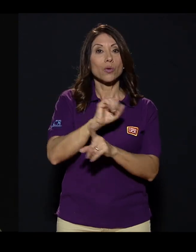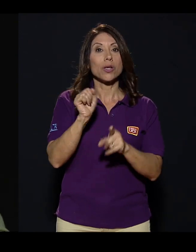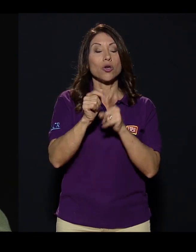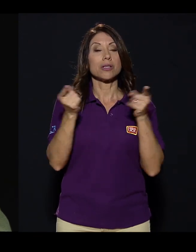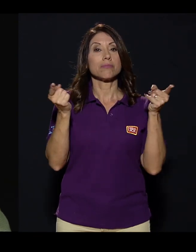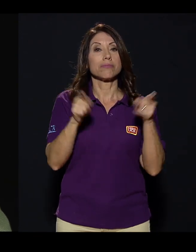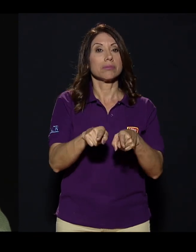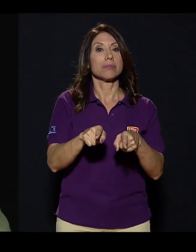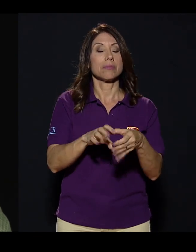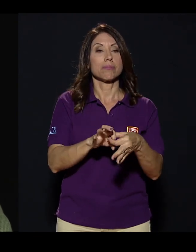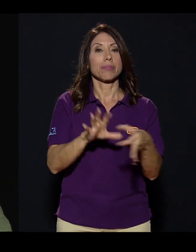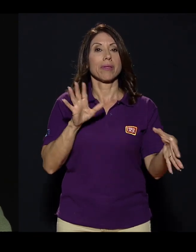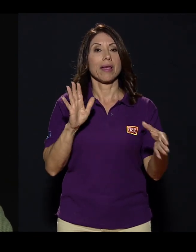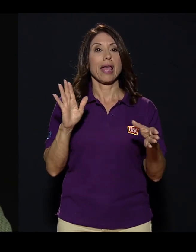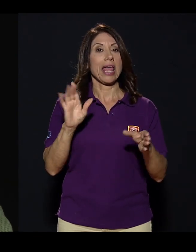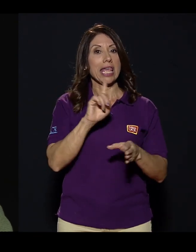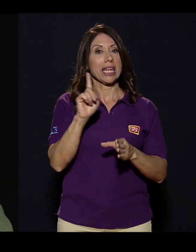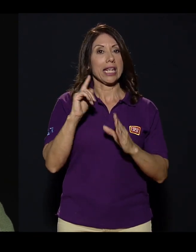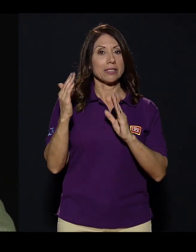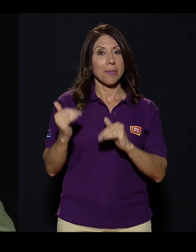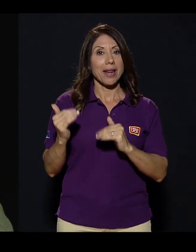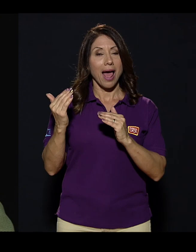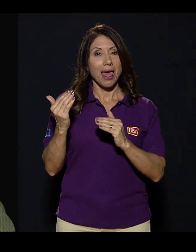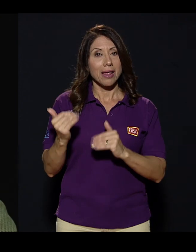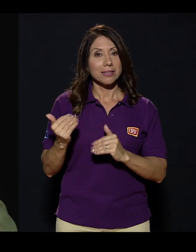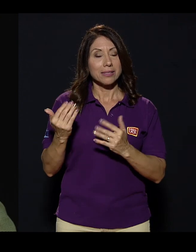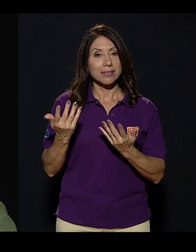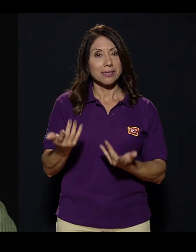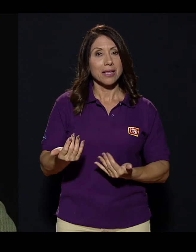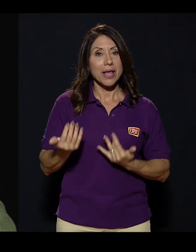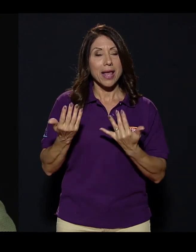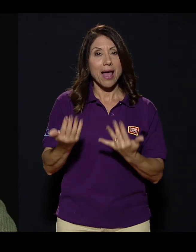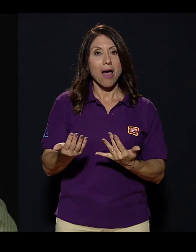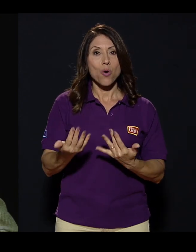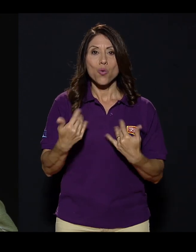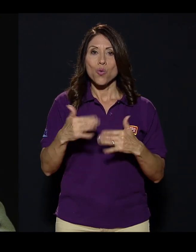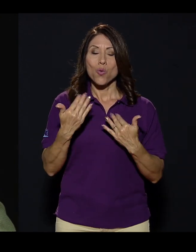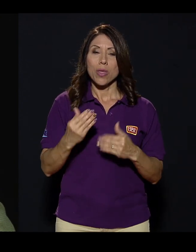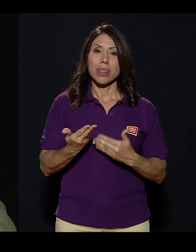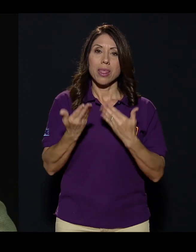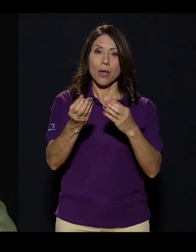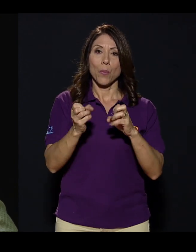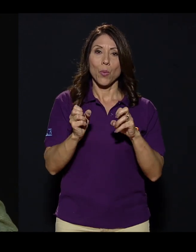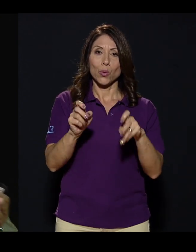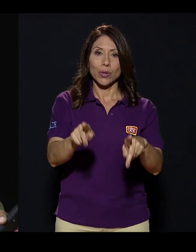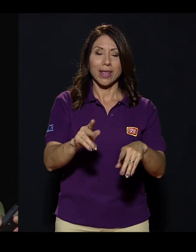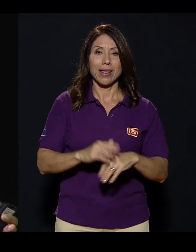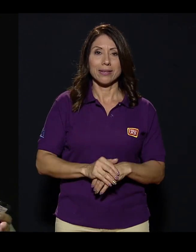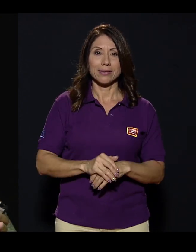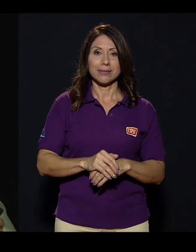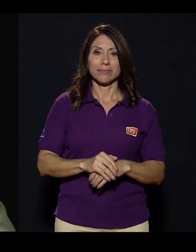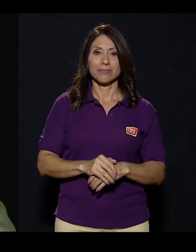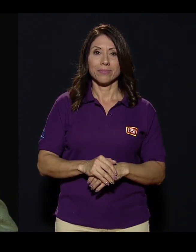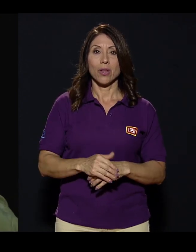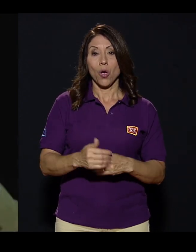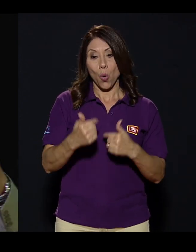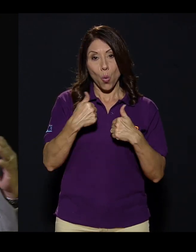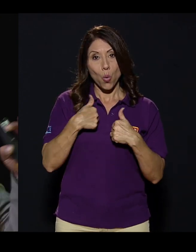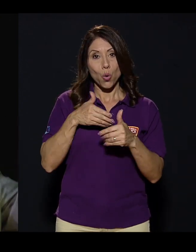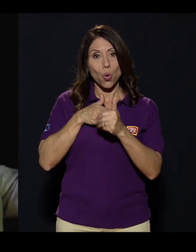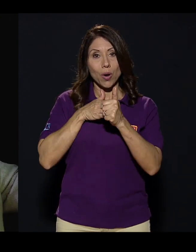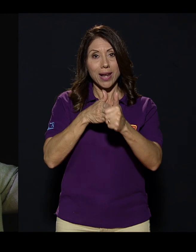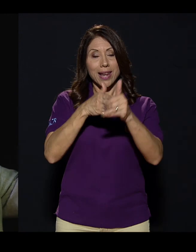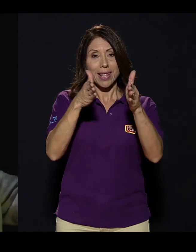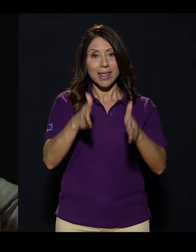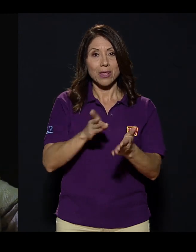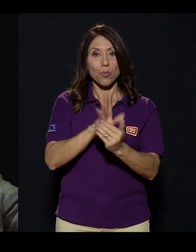hacerse cargo uno como líder de un proyecto es el aprendizaje que uno adquiere en cada proyecto, porque cada proyecto es diferente. Como le